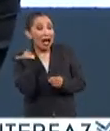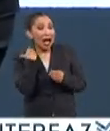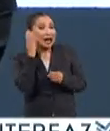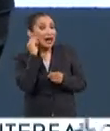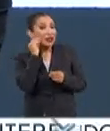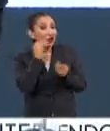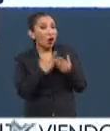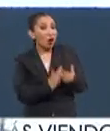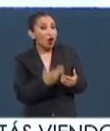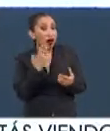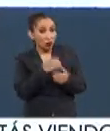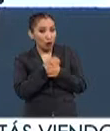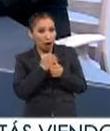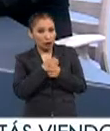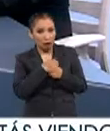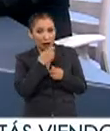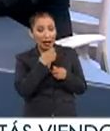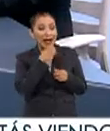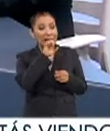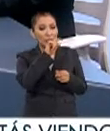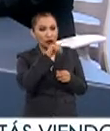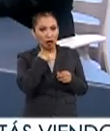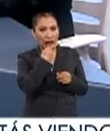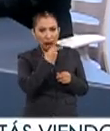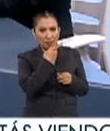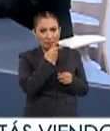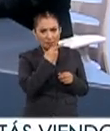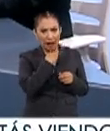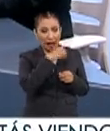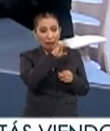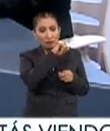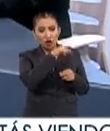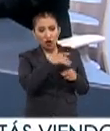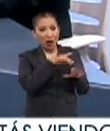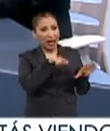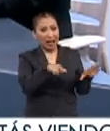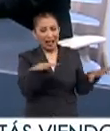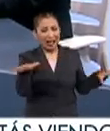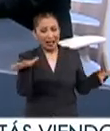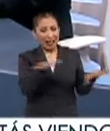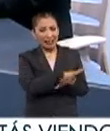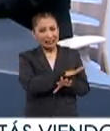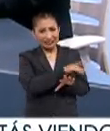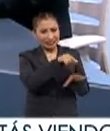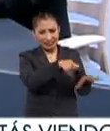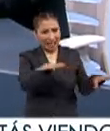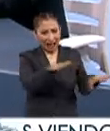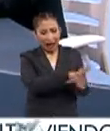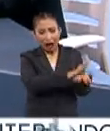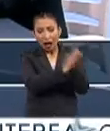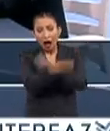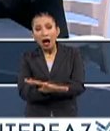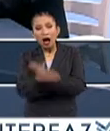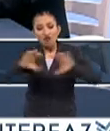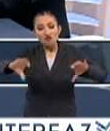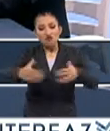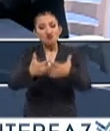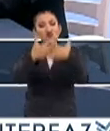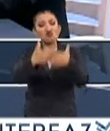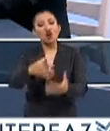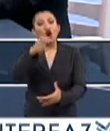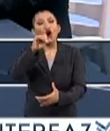pasado de ser una emisora, voy a utilizar una palabra equivocada, con toda intención, pero es para ilustrar. Ha pasado de ser una emisora a ser un